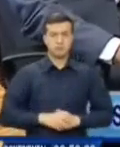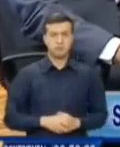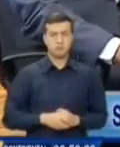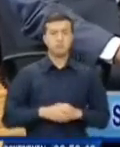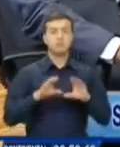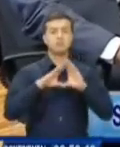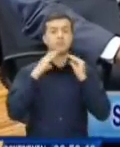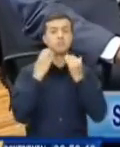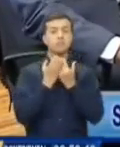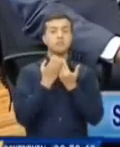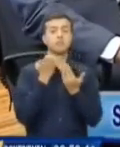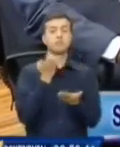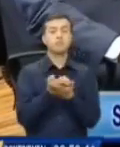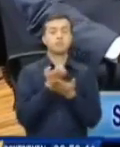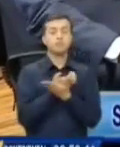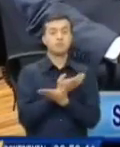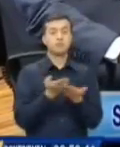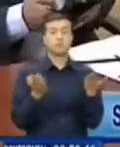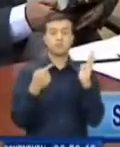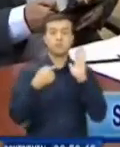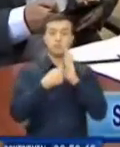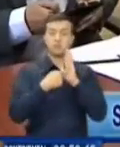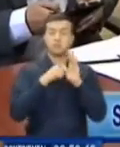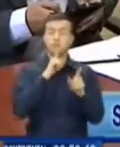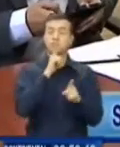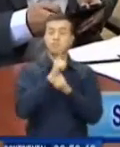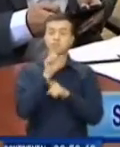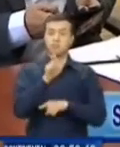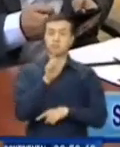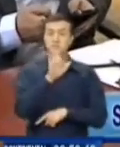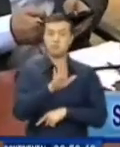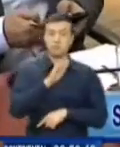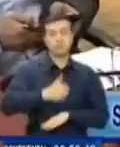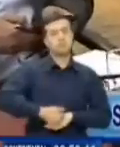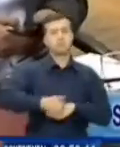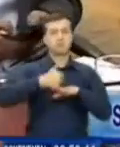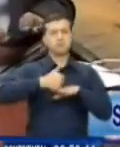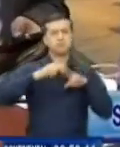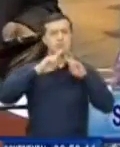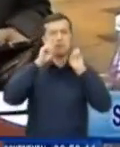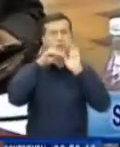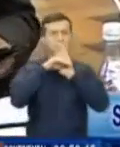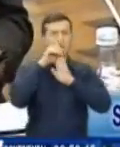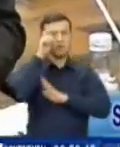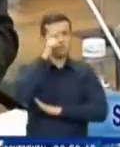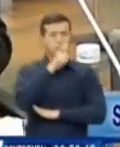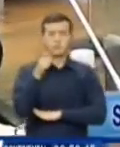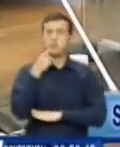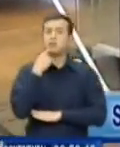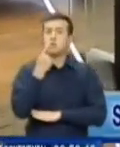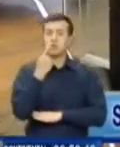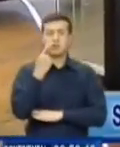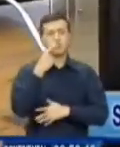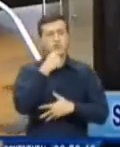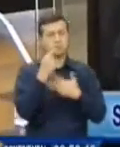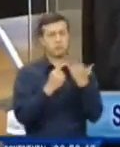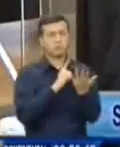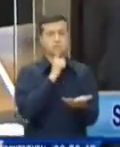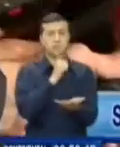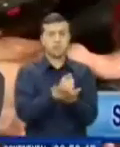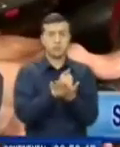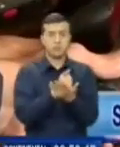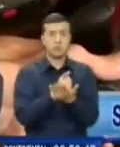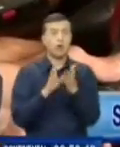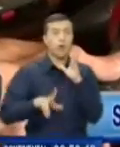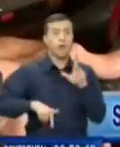En la Comisión de Régimen Económico y Tributario del Parlamento, el titular de la Superintendencia de Bancos se refirió a la reforma en la Ley de Prevención, Detección y Erradicación del Lavado de